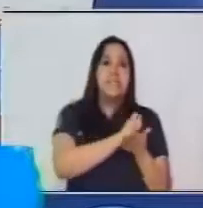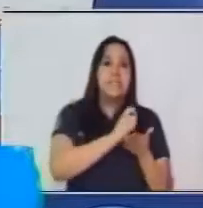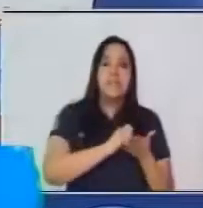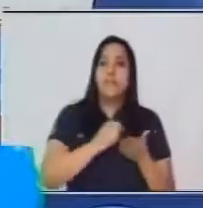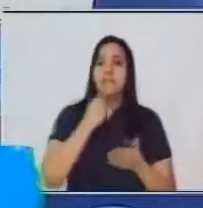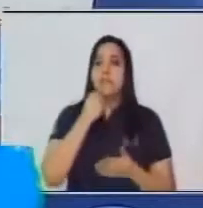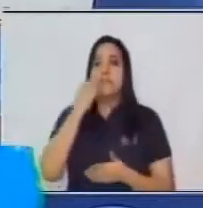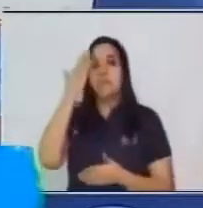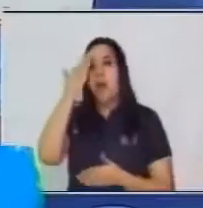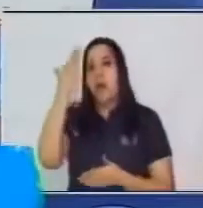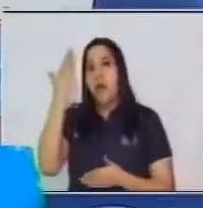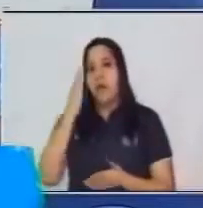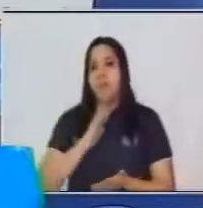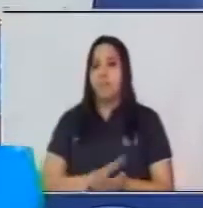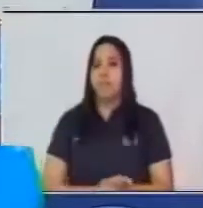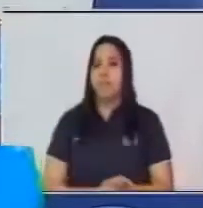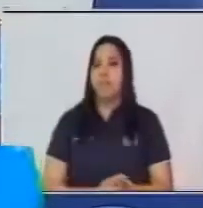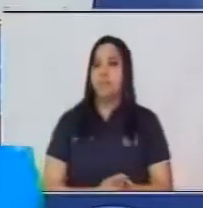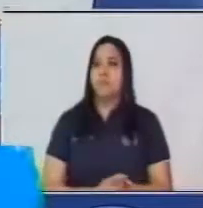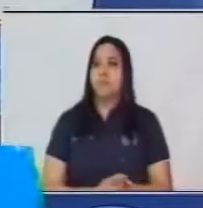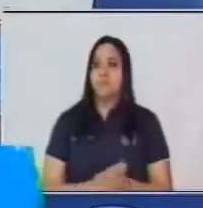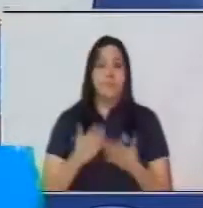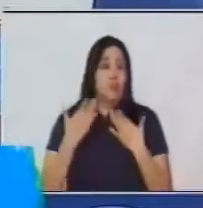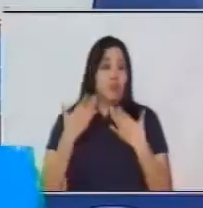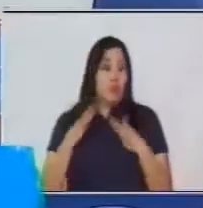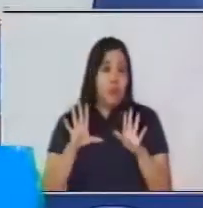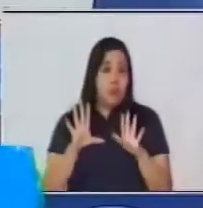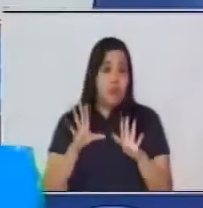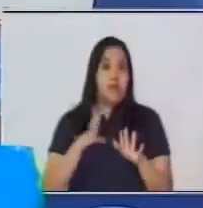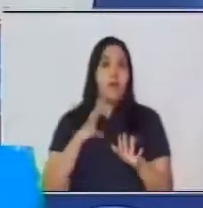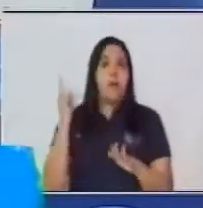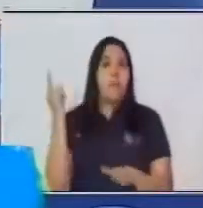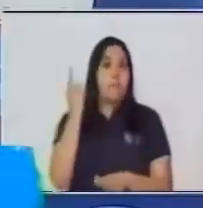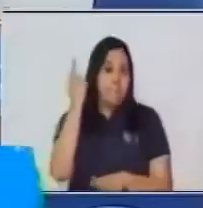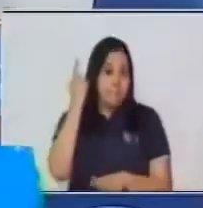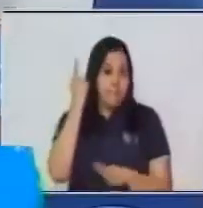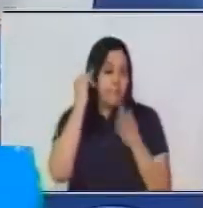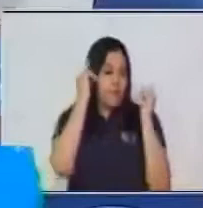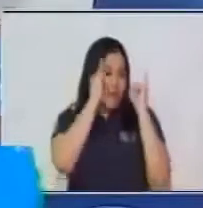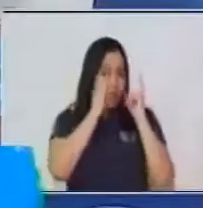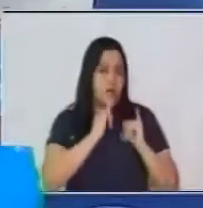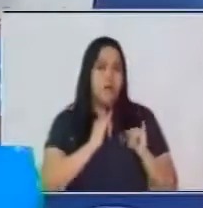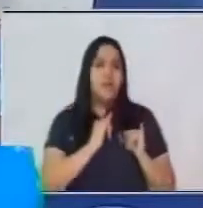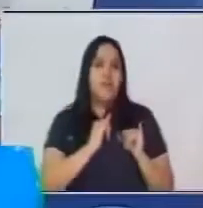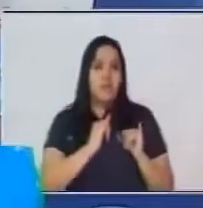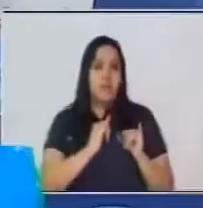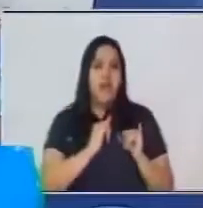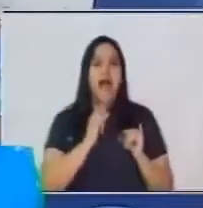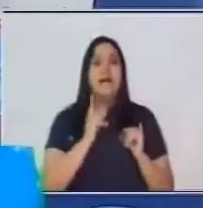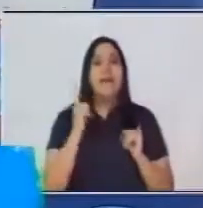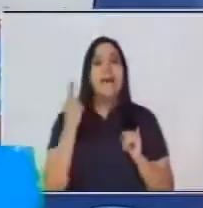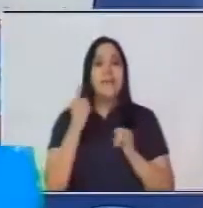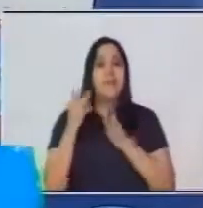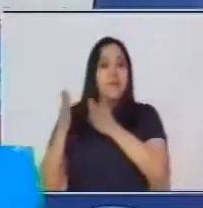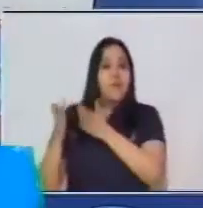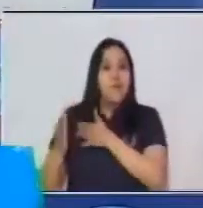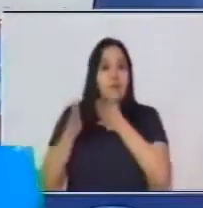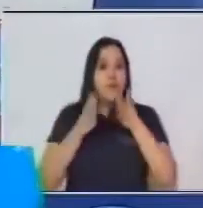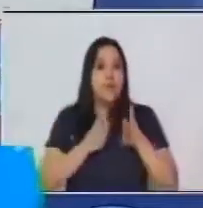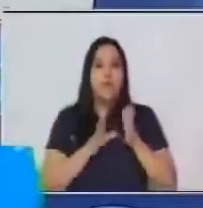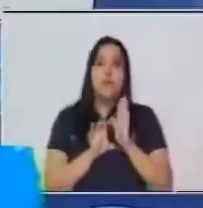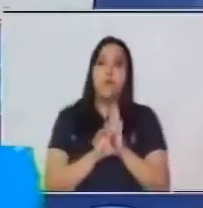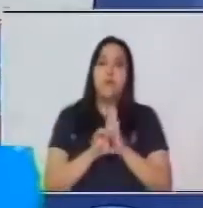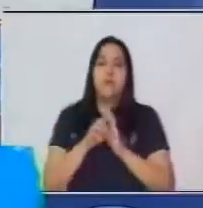hola. Entonces acá ya tenemos nuestra primera viñeta y ya va a formar una secuencia. Ahora, ¿qué le podría pasar